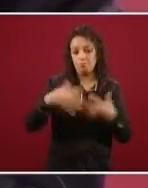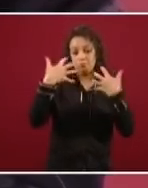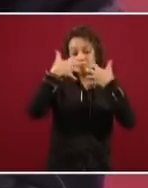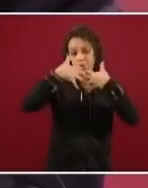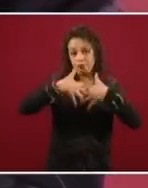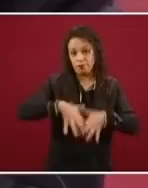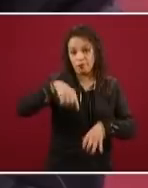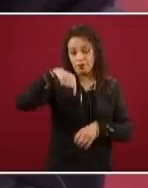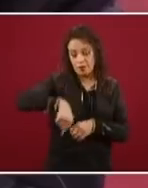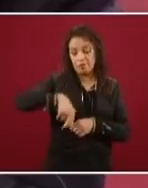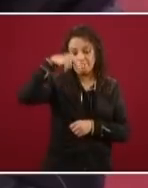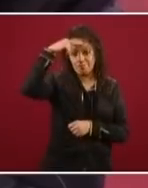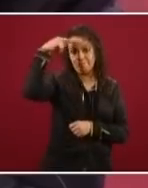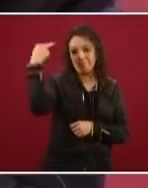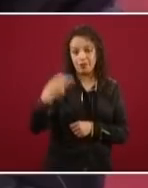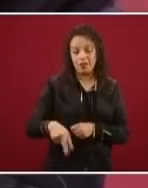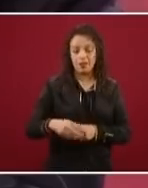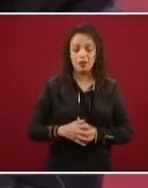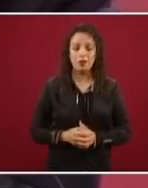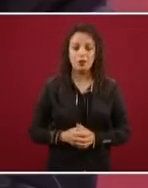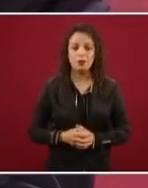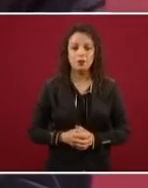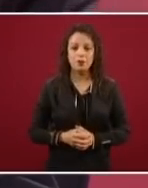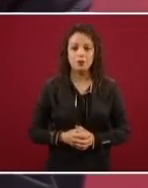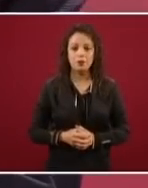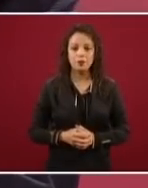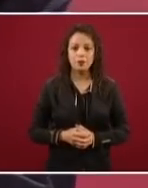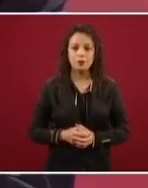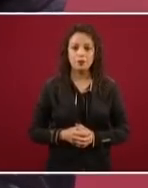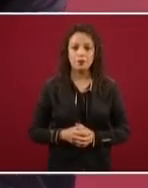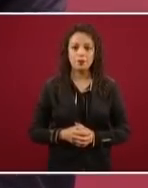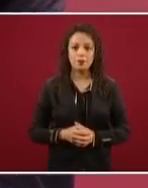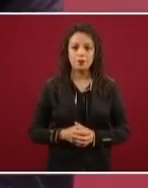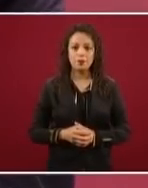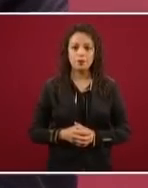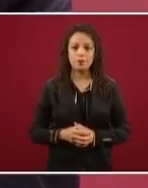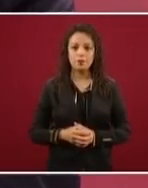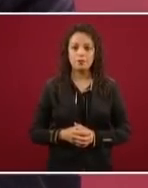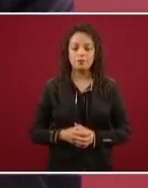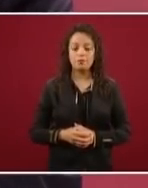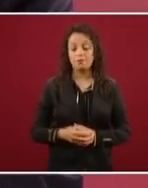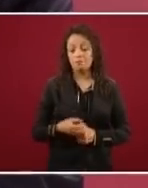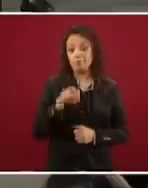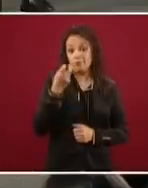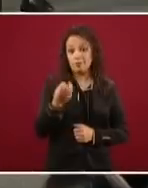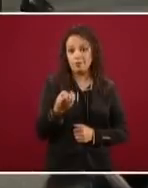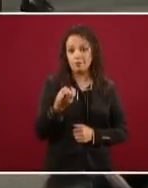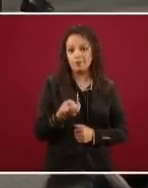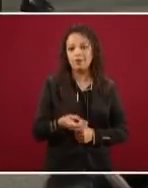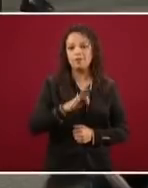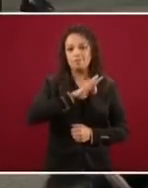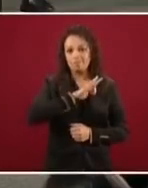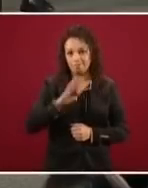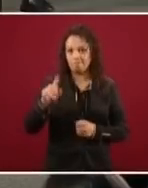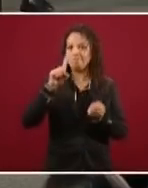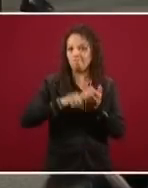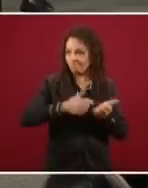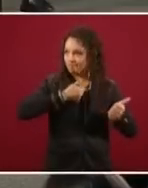mexico es la posibilidad de exportar